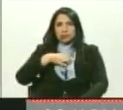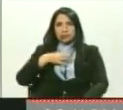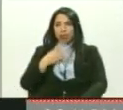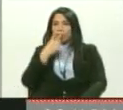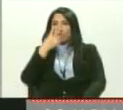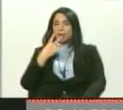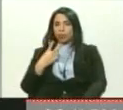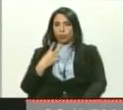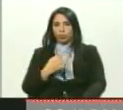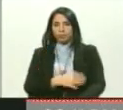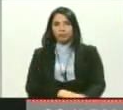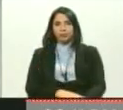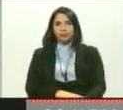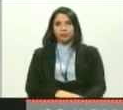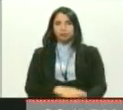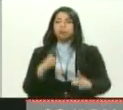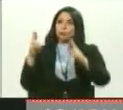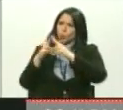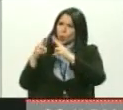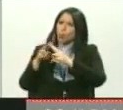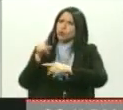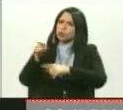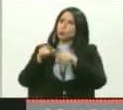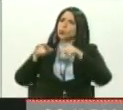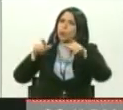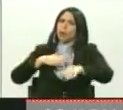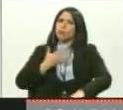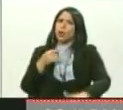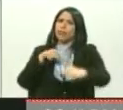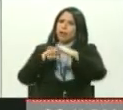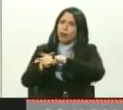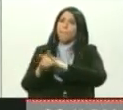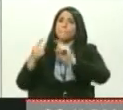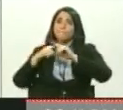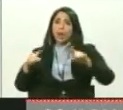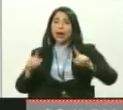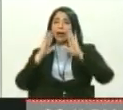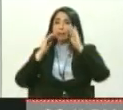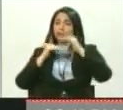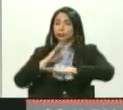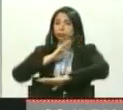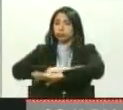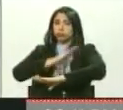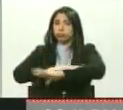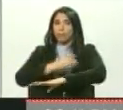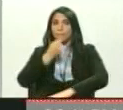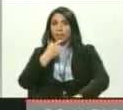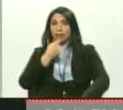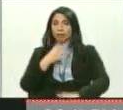respiratoria, ¿conoce el sitio a donde puede acudir para recibir asistencia médica?